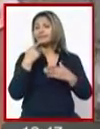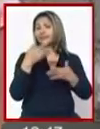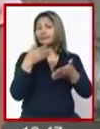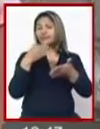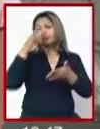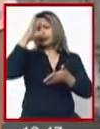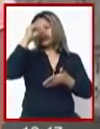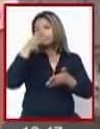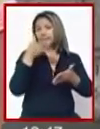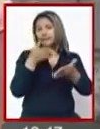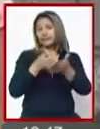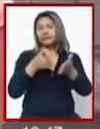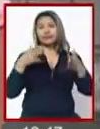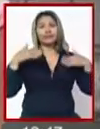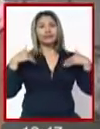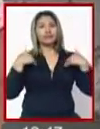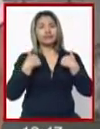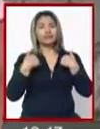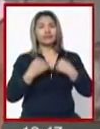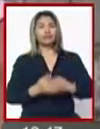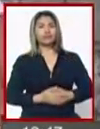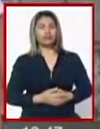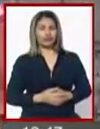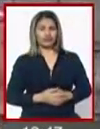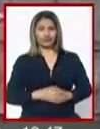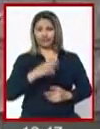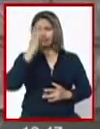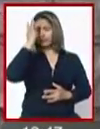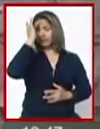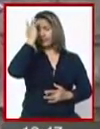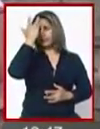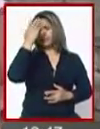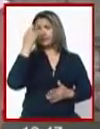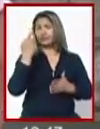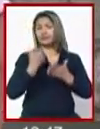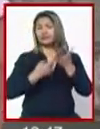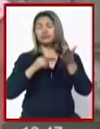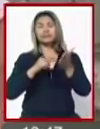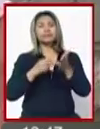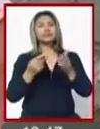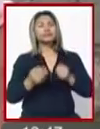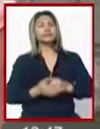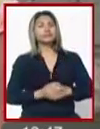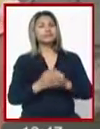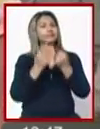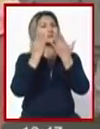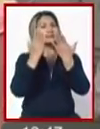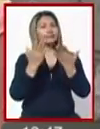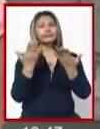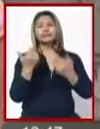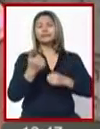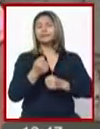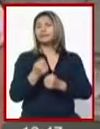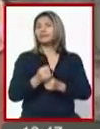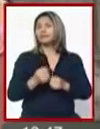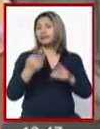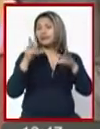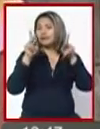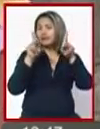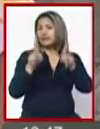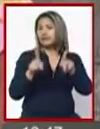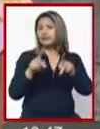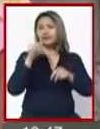por causa de un sujeto malentretenido y enfermo, porque eso es algo deplorable. Lamentablemente aquí hay complicidad de